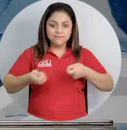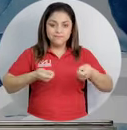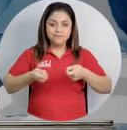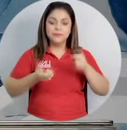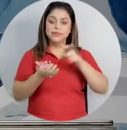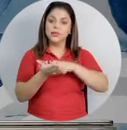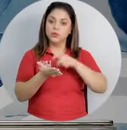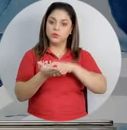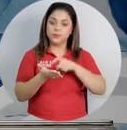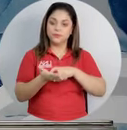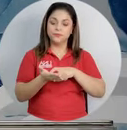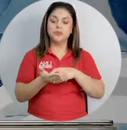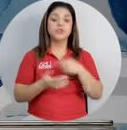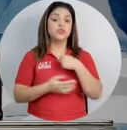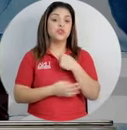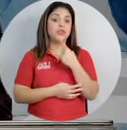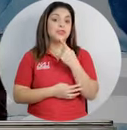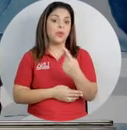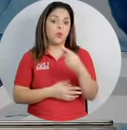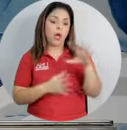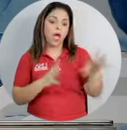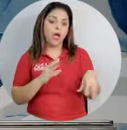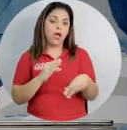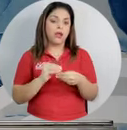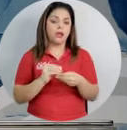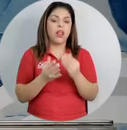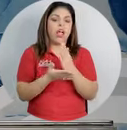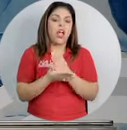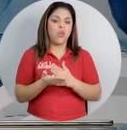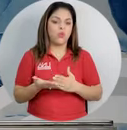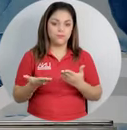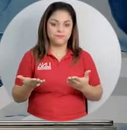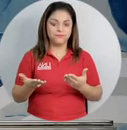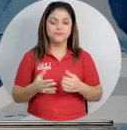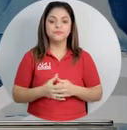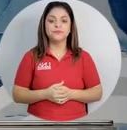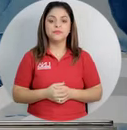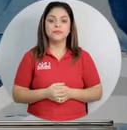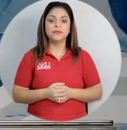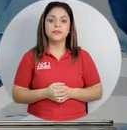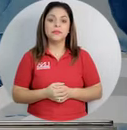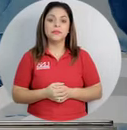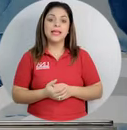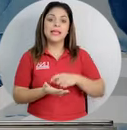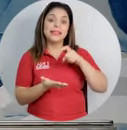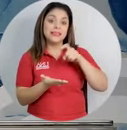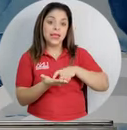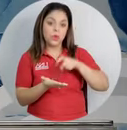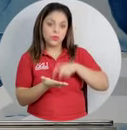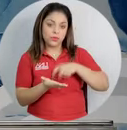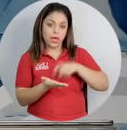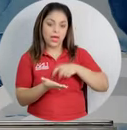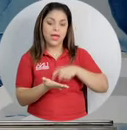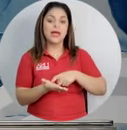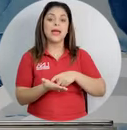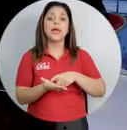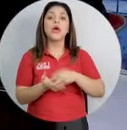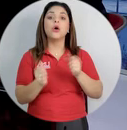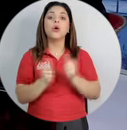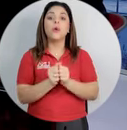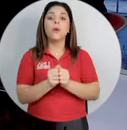de las deudas se refiere. Yo ahí me atrevo a agregar un elemento que es endeudarse en